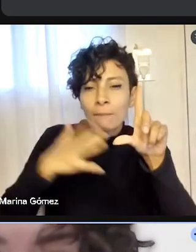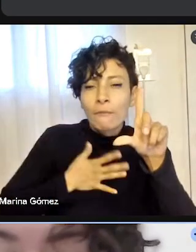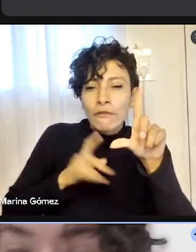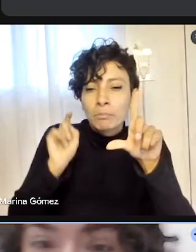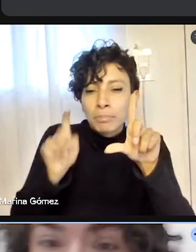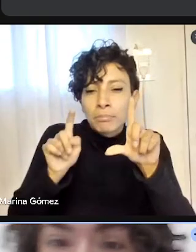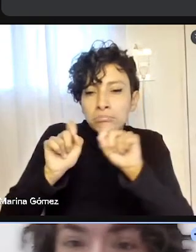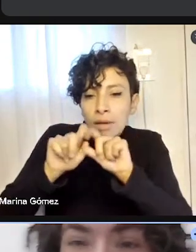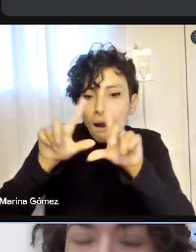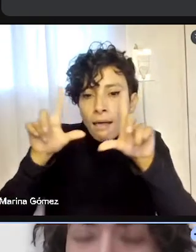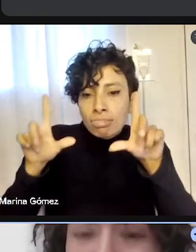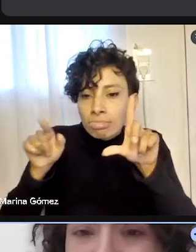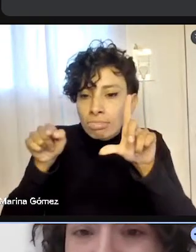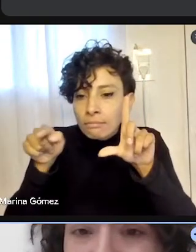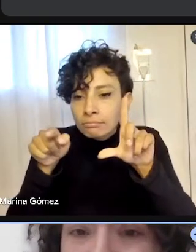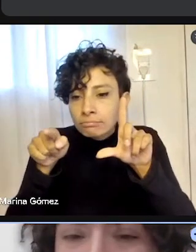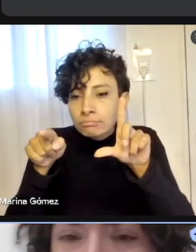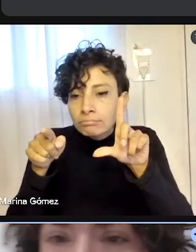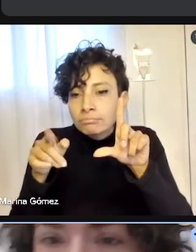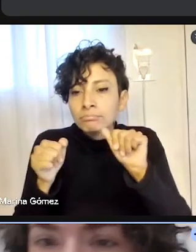Fabricia.